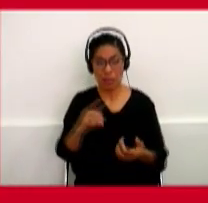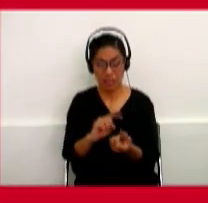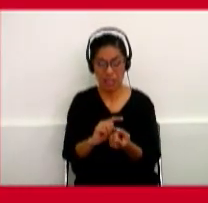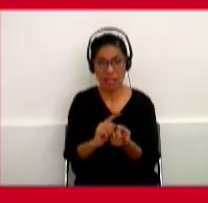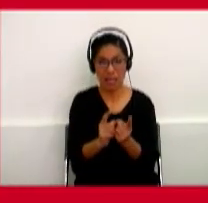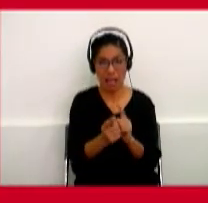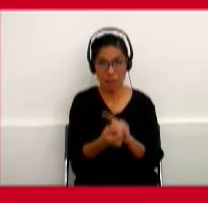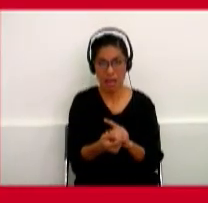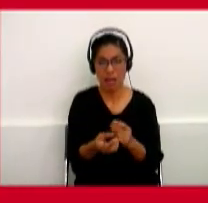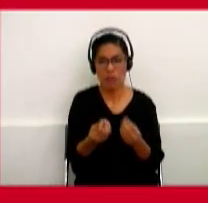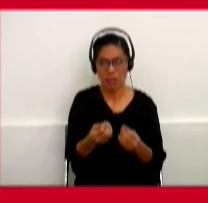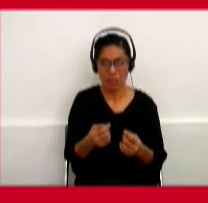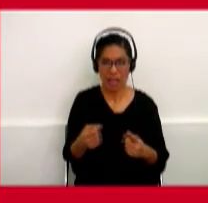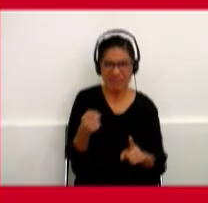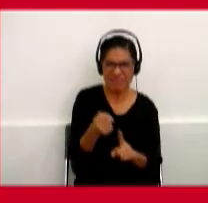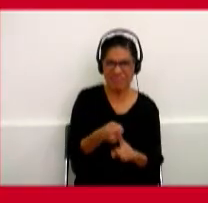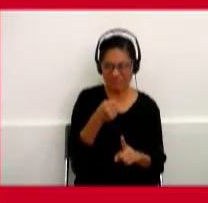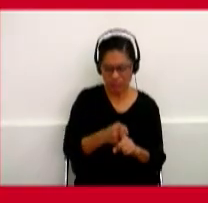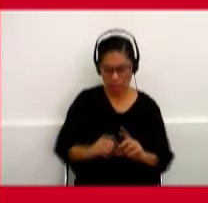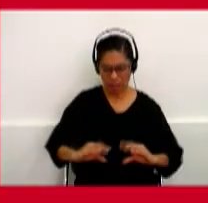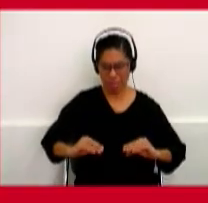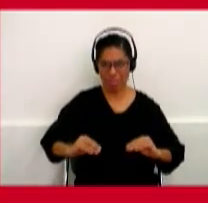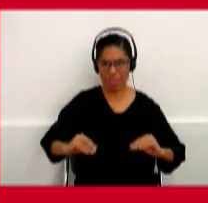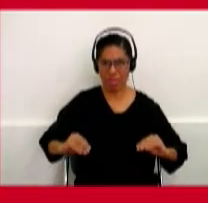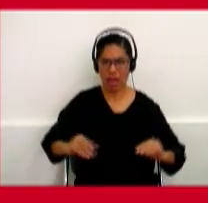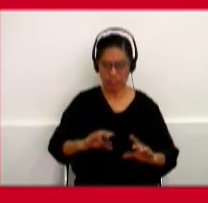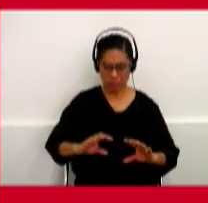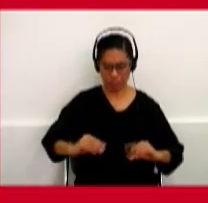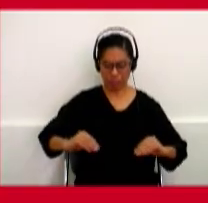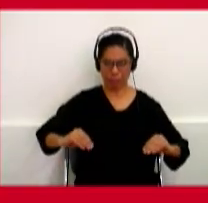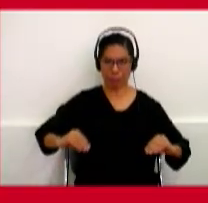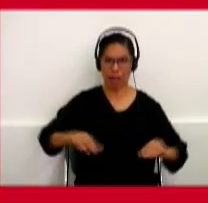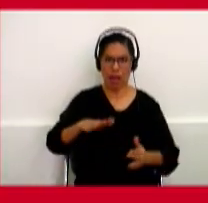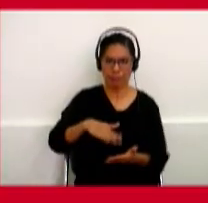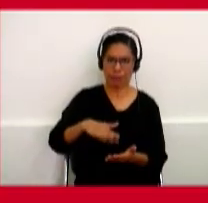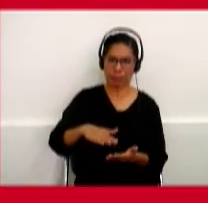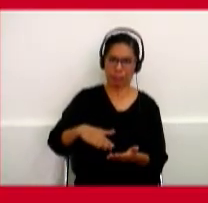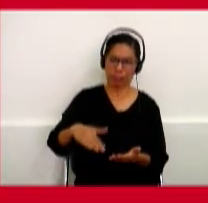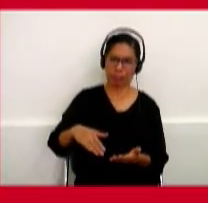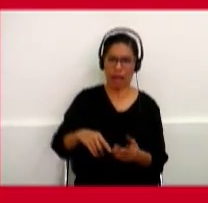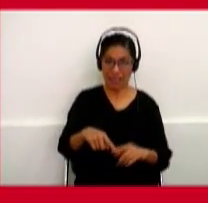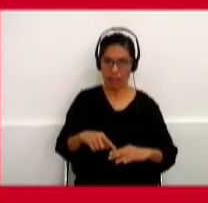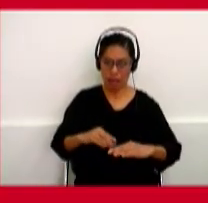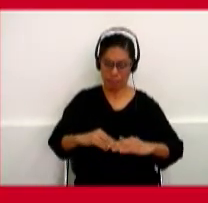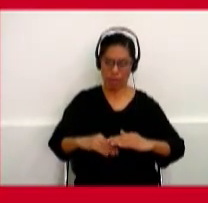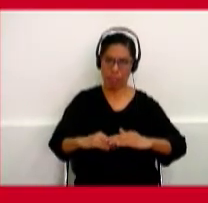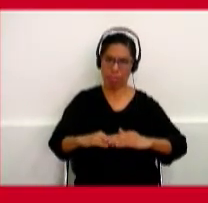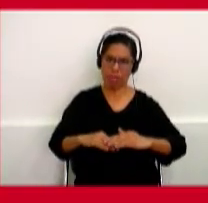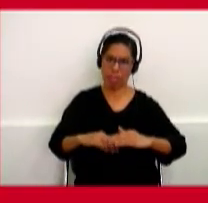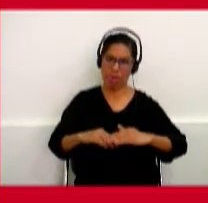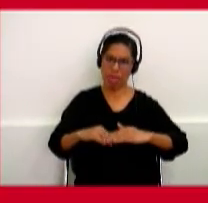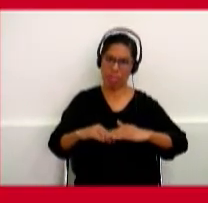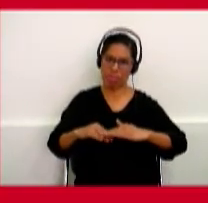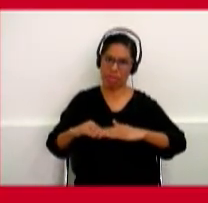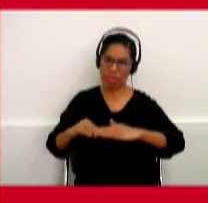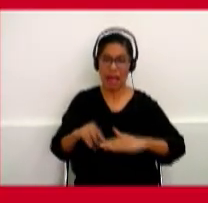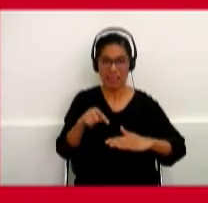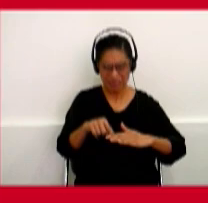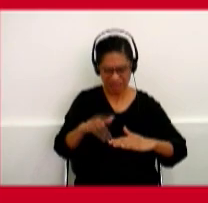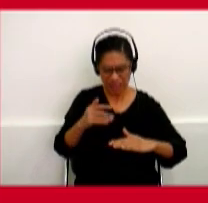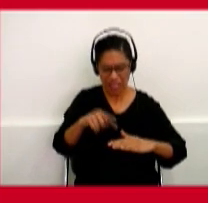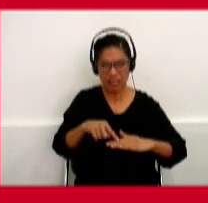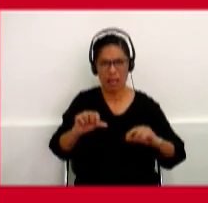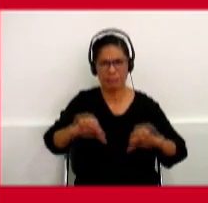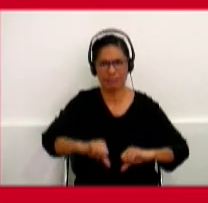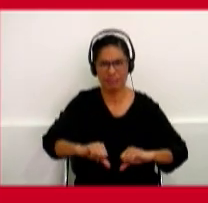rápido por estos impactos, o también los eventos de impactos muy grandes que pueden dañar las bandejas de los camiones mucho más rápido. Lo que queríamos hacer